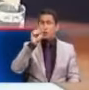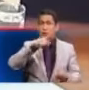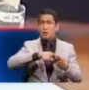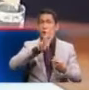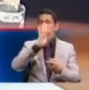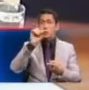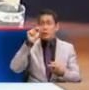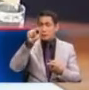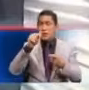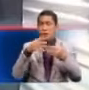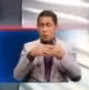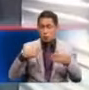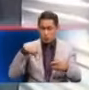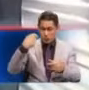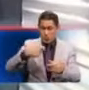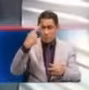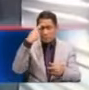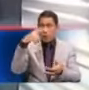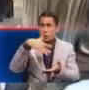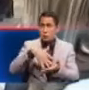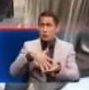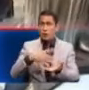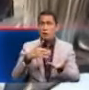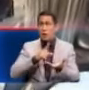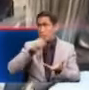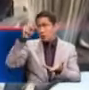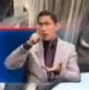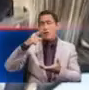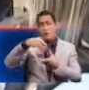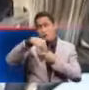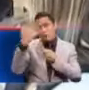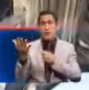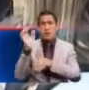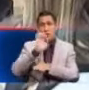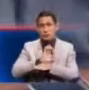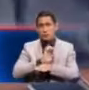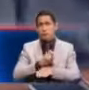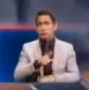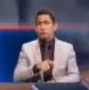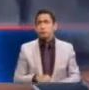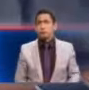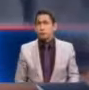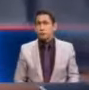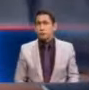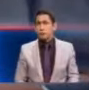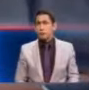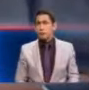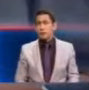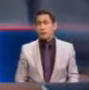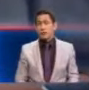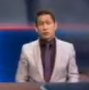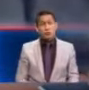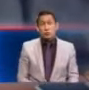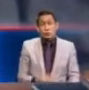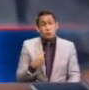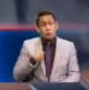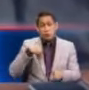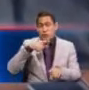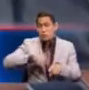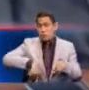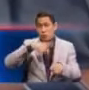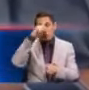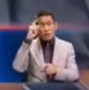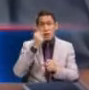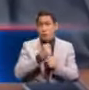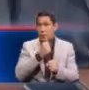25.000 a 29.000 dólares. Ella y varios odontólogos más fueron recibidos en la Asamblea Nacional. Contaron sus historias. No podemos trabajar como especialistas. No podemos